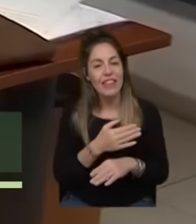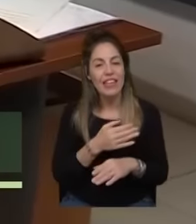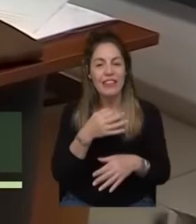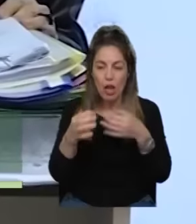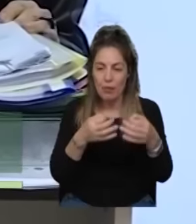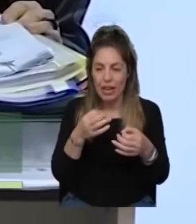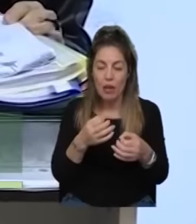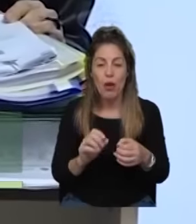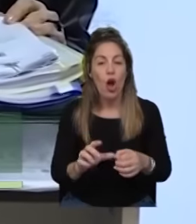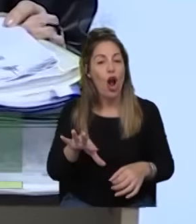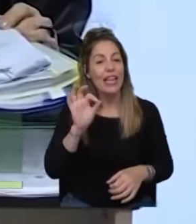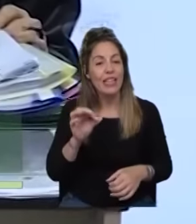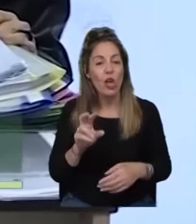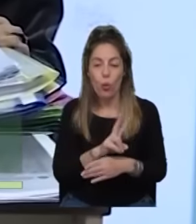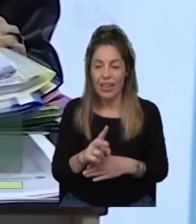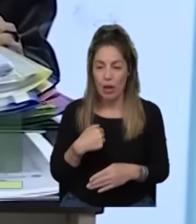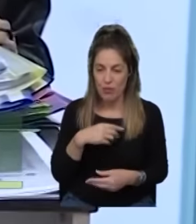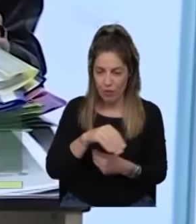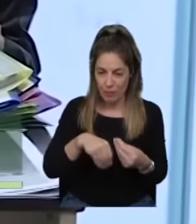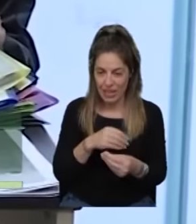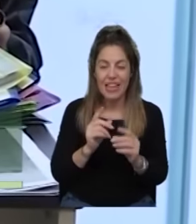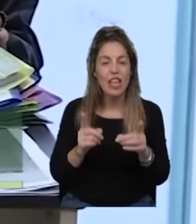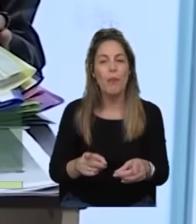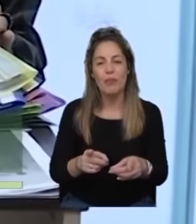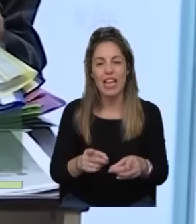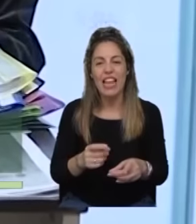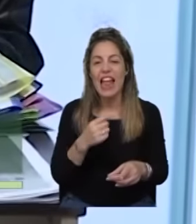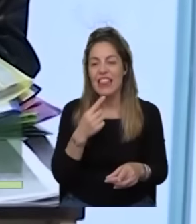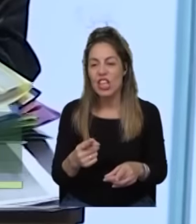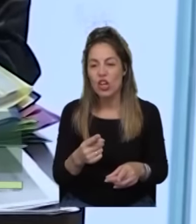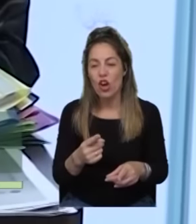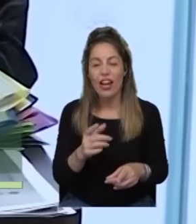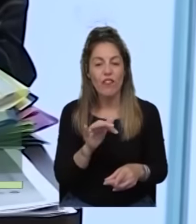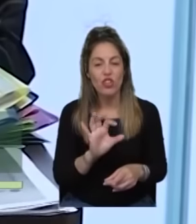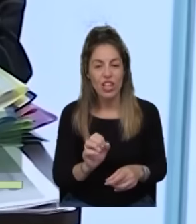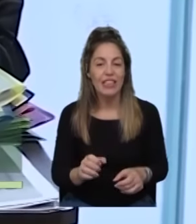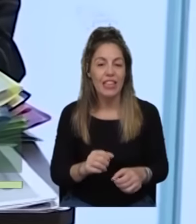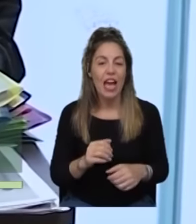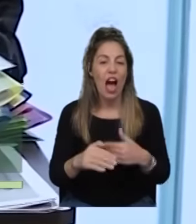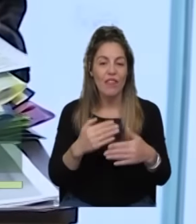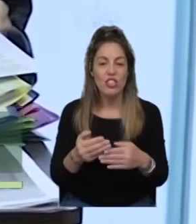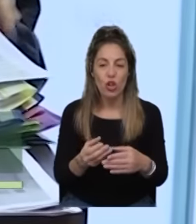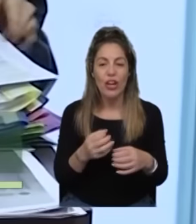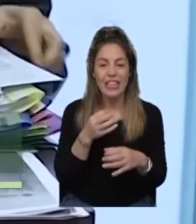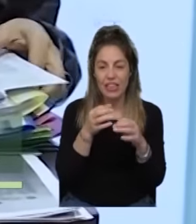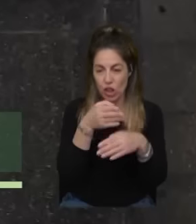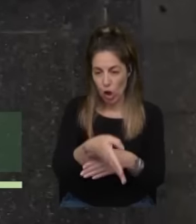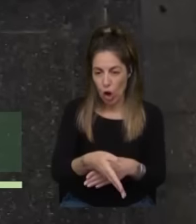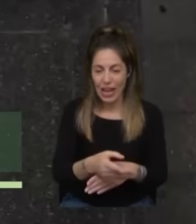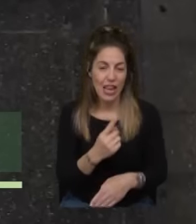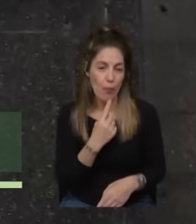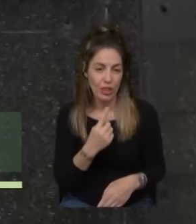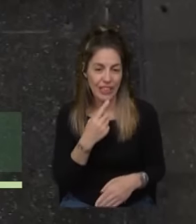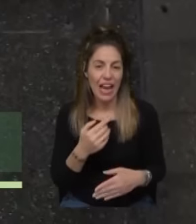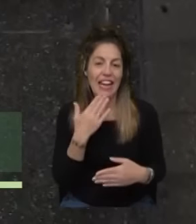cuidar a mi familia. Además, acusó a Fossati de catapultarse a la política gracias a él. Es evidente que esto le trajo el lugar que ella tiene hoy.